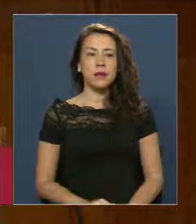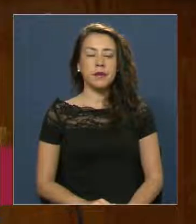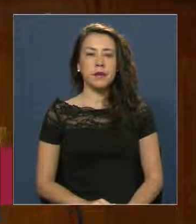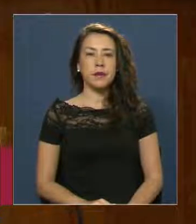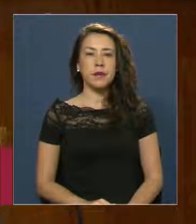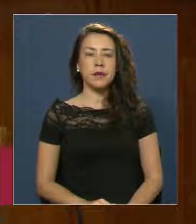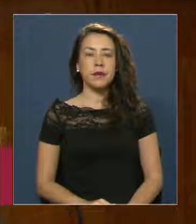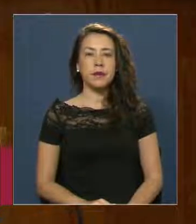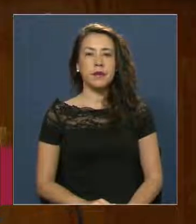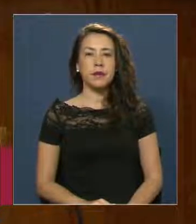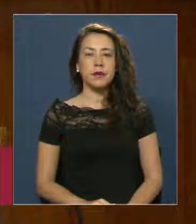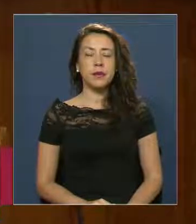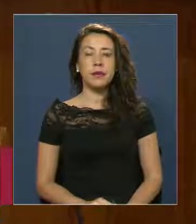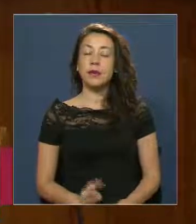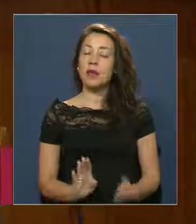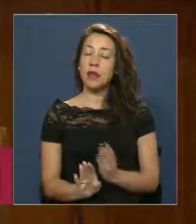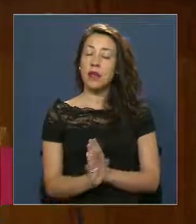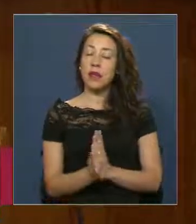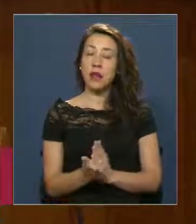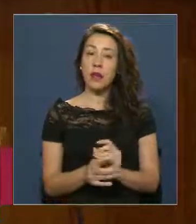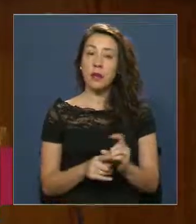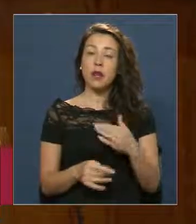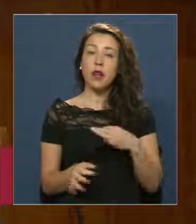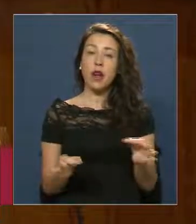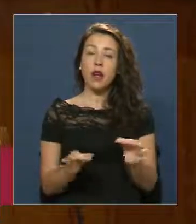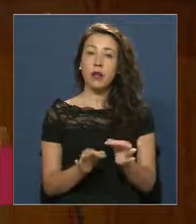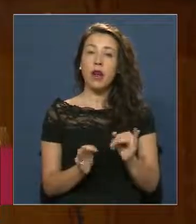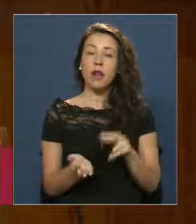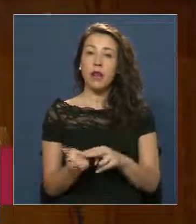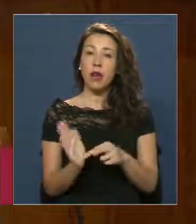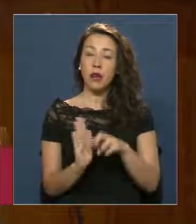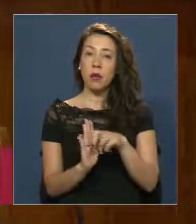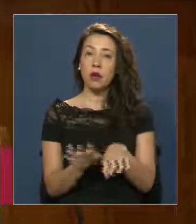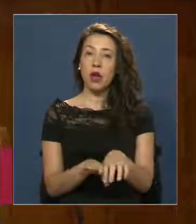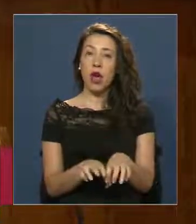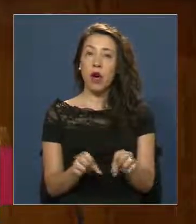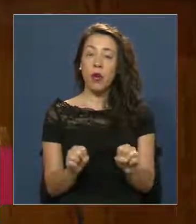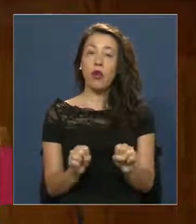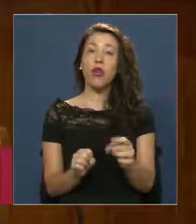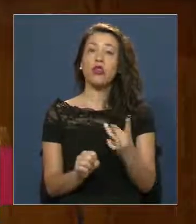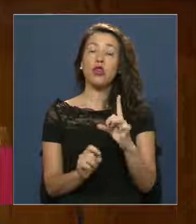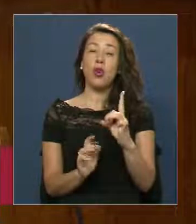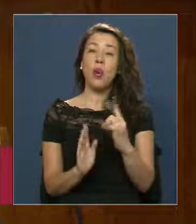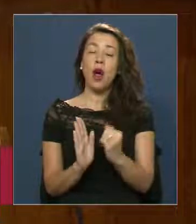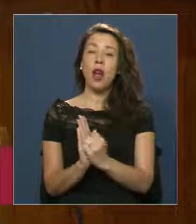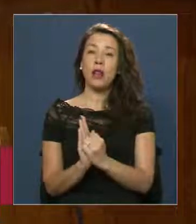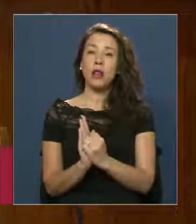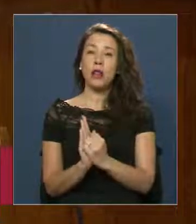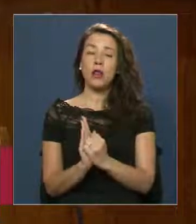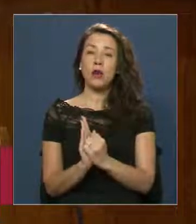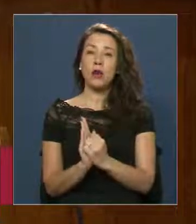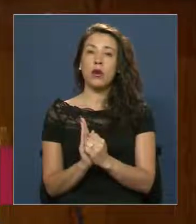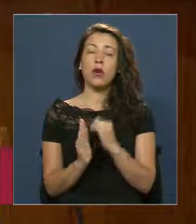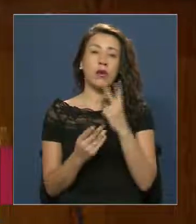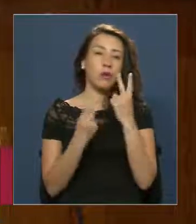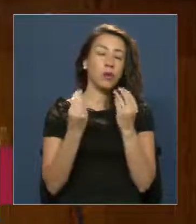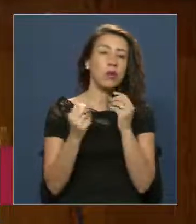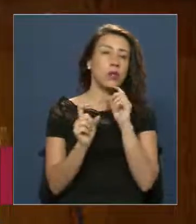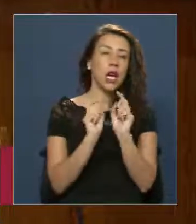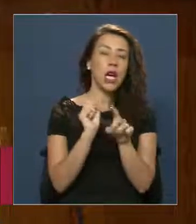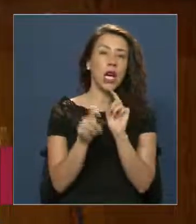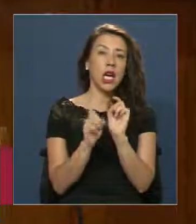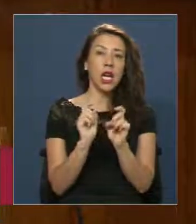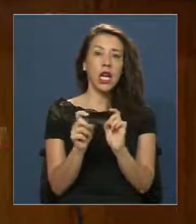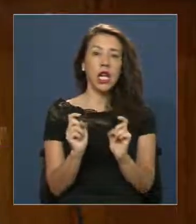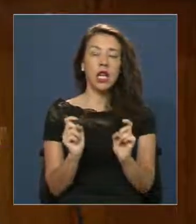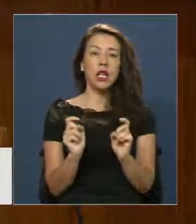Antes de comenzar, quiero clarificar que es cierto que este es un proyecto de acuerdo con un artículo único, porque he visto varias críticas sobre